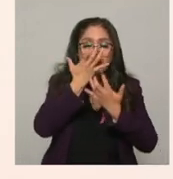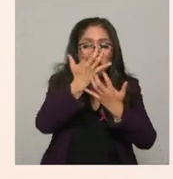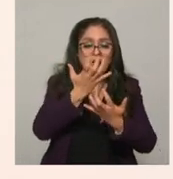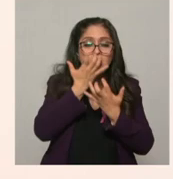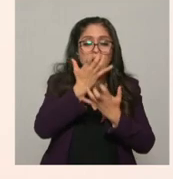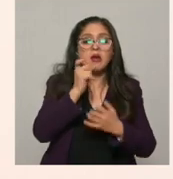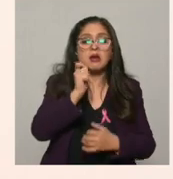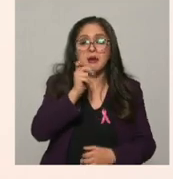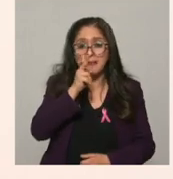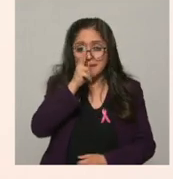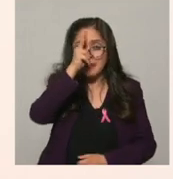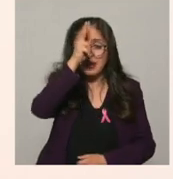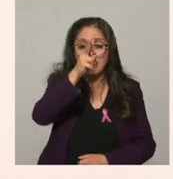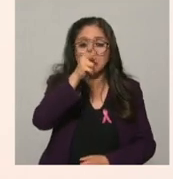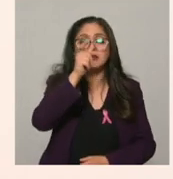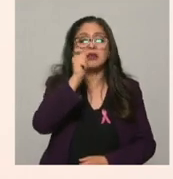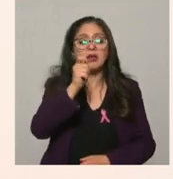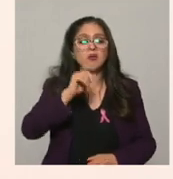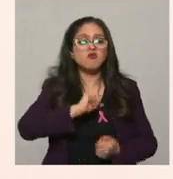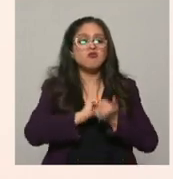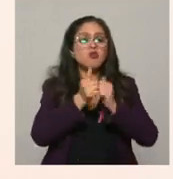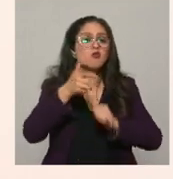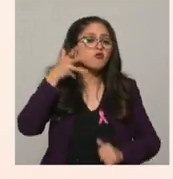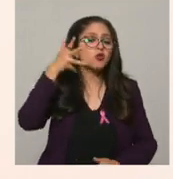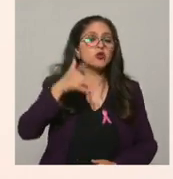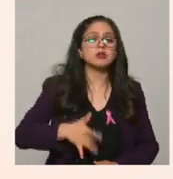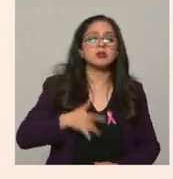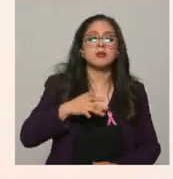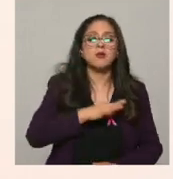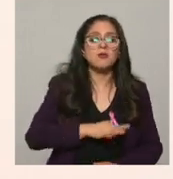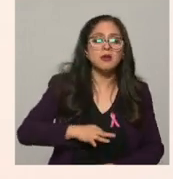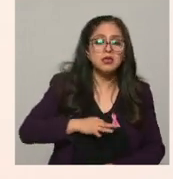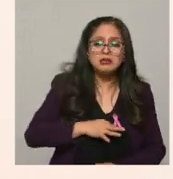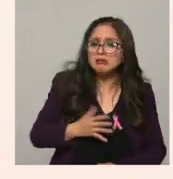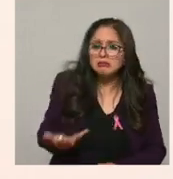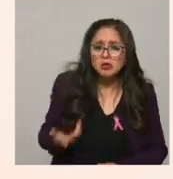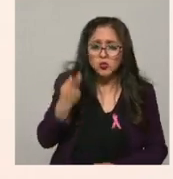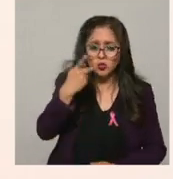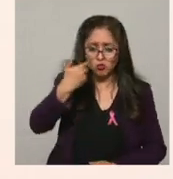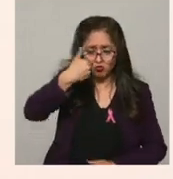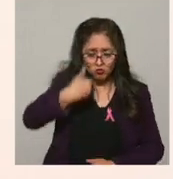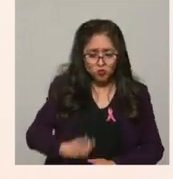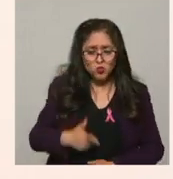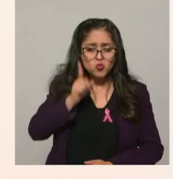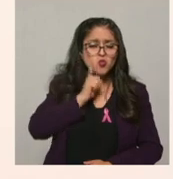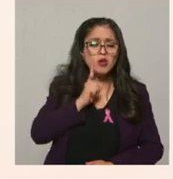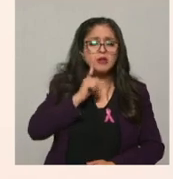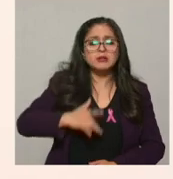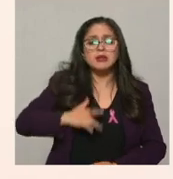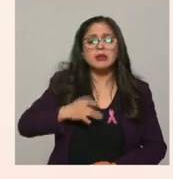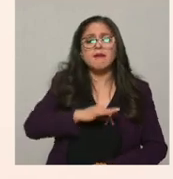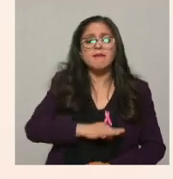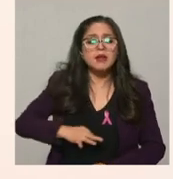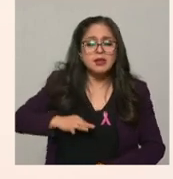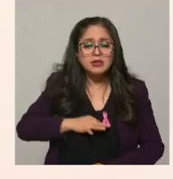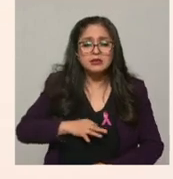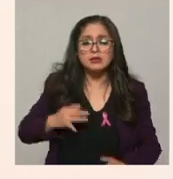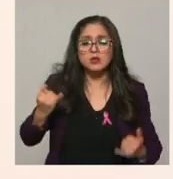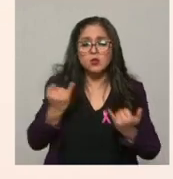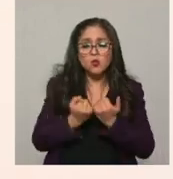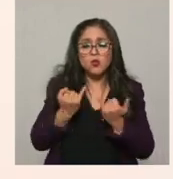va a hacer que seamos felices, porque eso es lo que tenemos que ser. Como mujeres tenemos que ser felices para poder